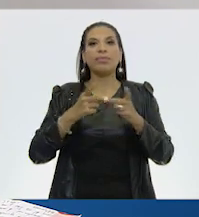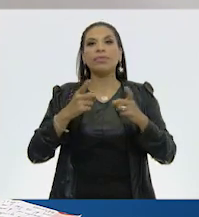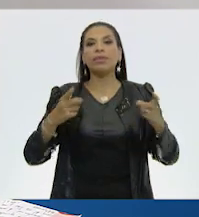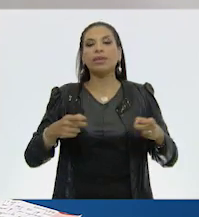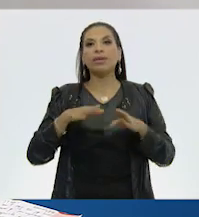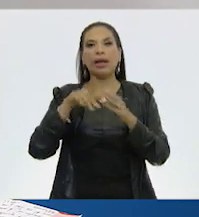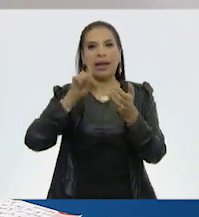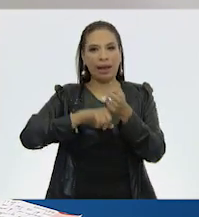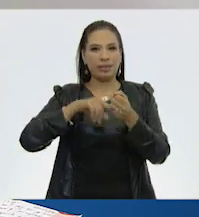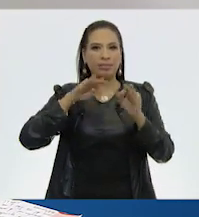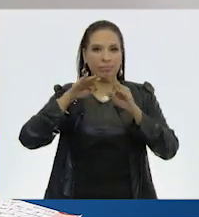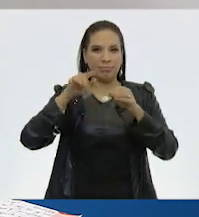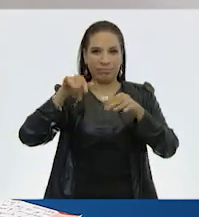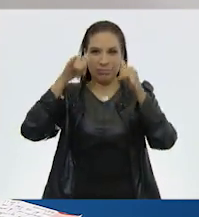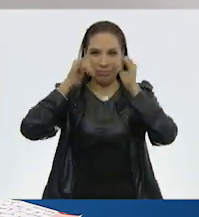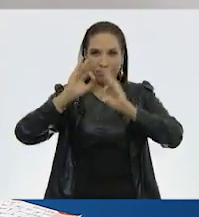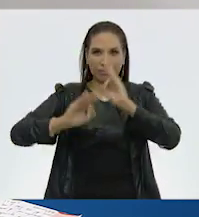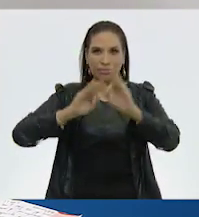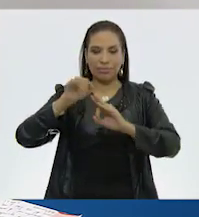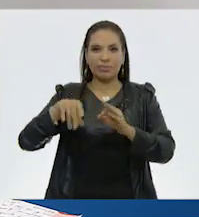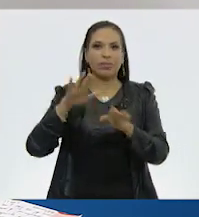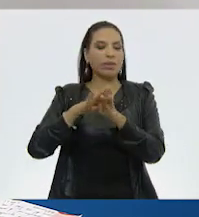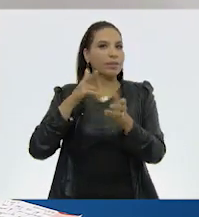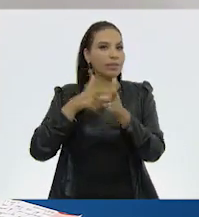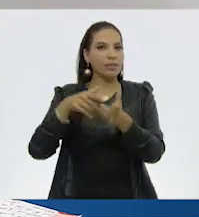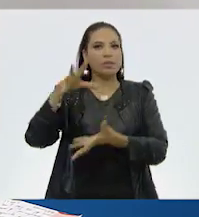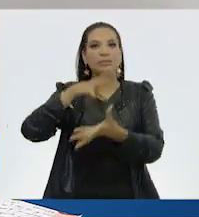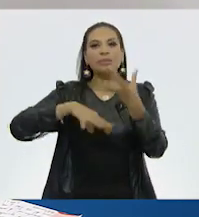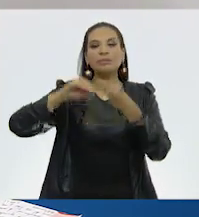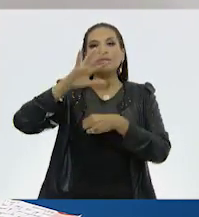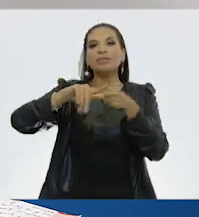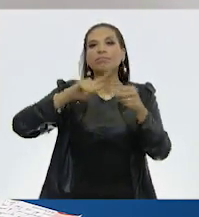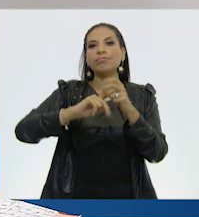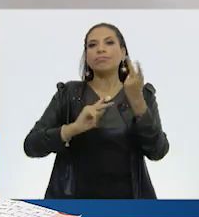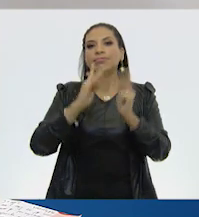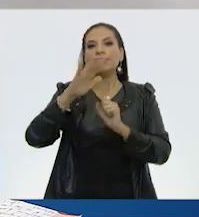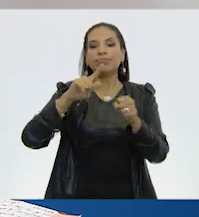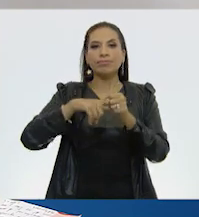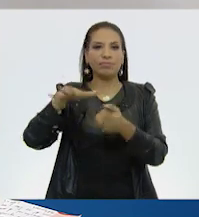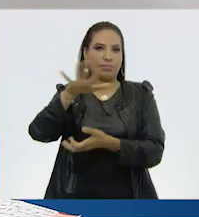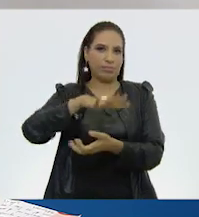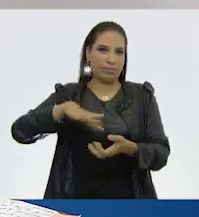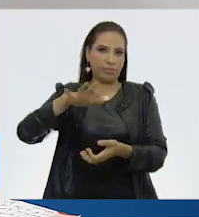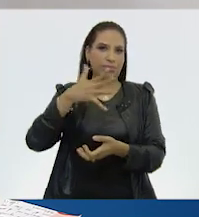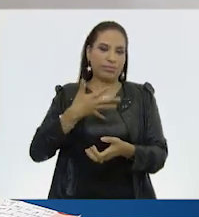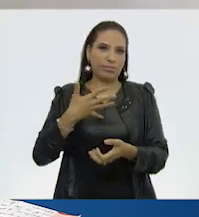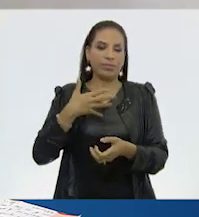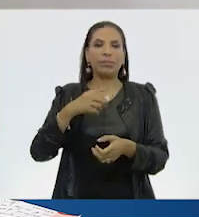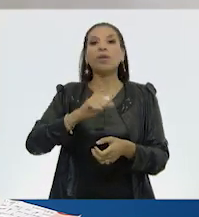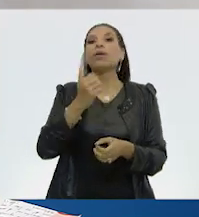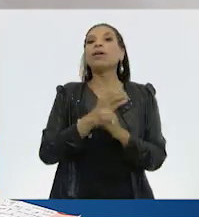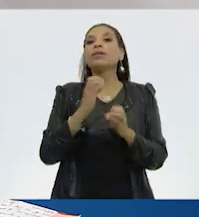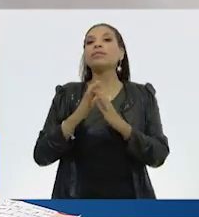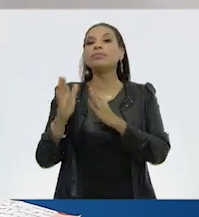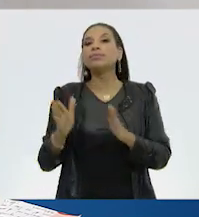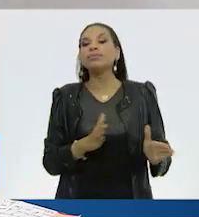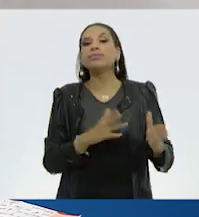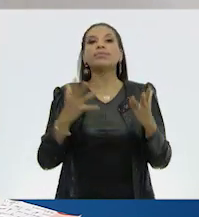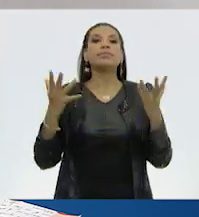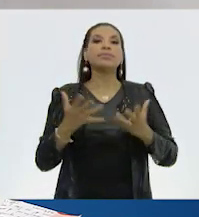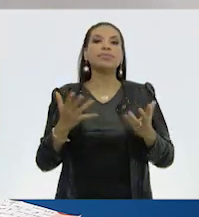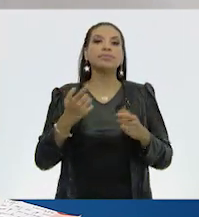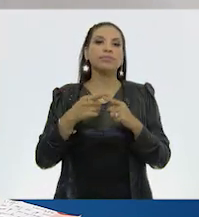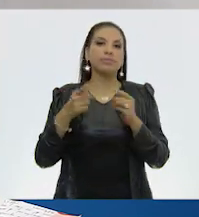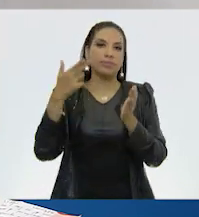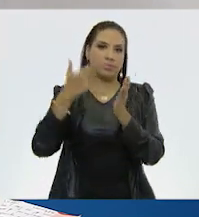la ganadería, no ha dejado de explotar los recursos naturales que encuentra a su paso. Por otro lado, la